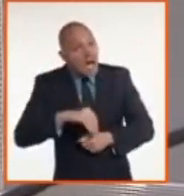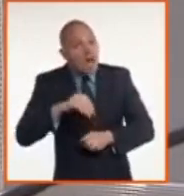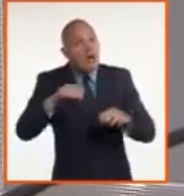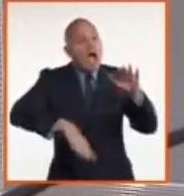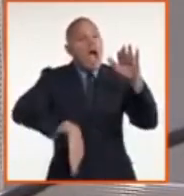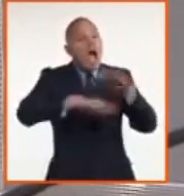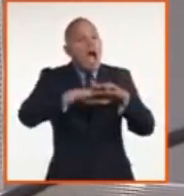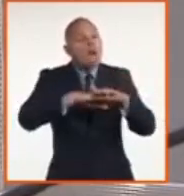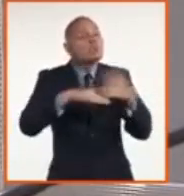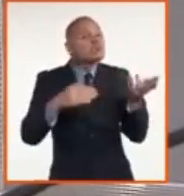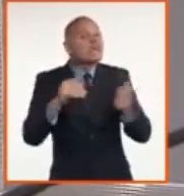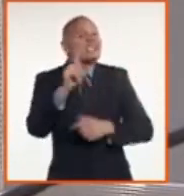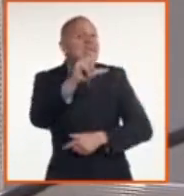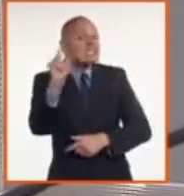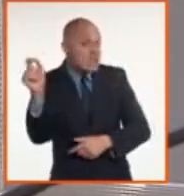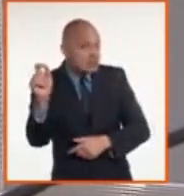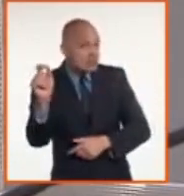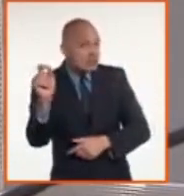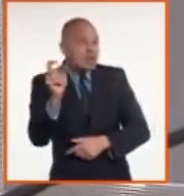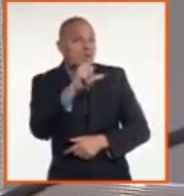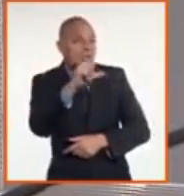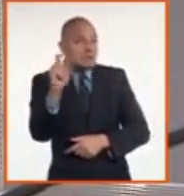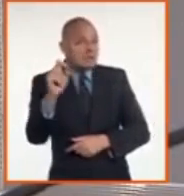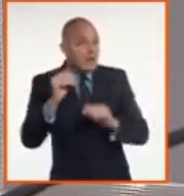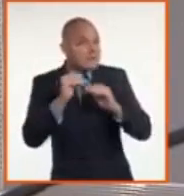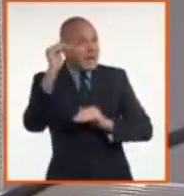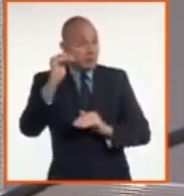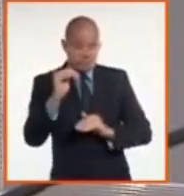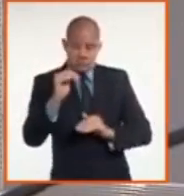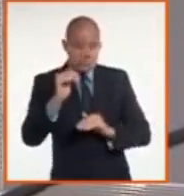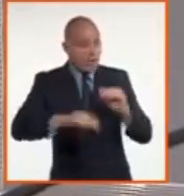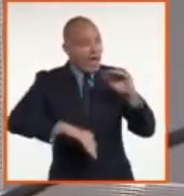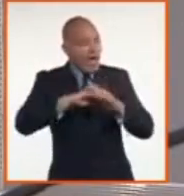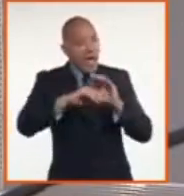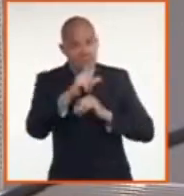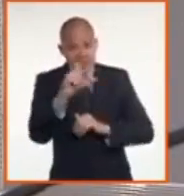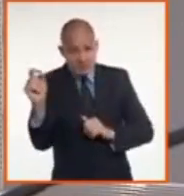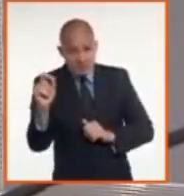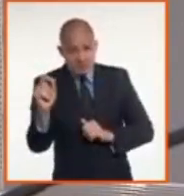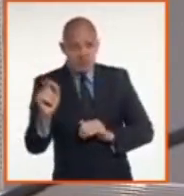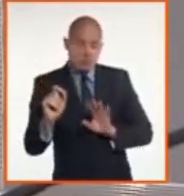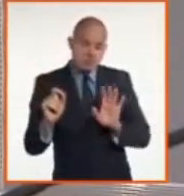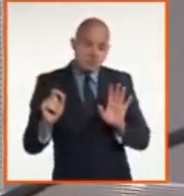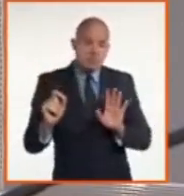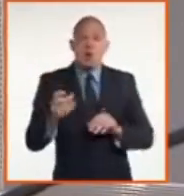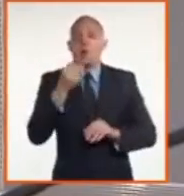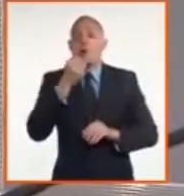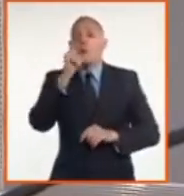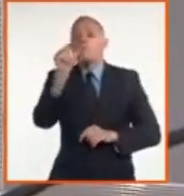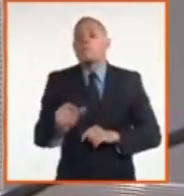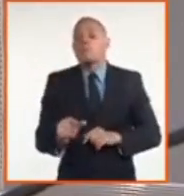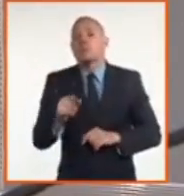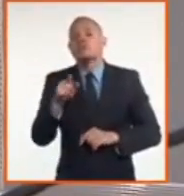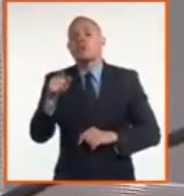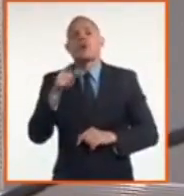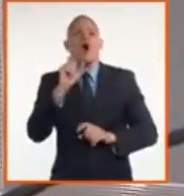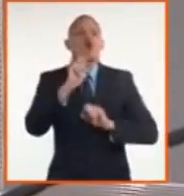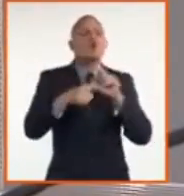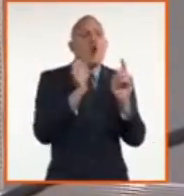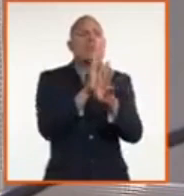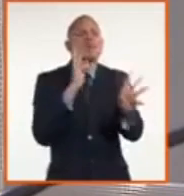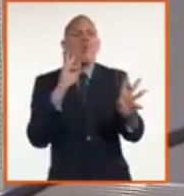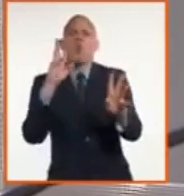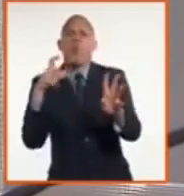máximo y las personas pueden comprar aquí cantidad de personas van a poder comprar siempre